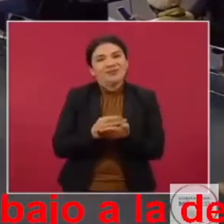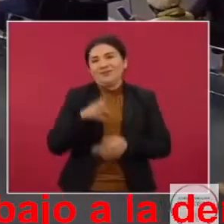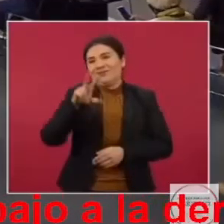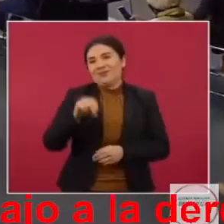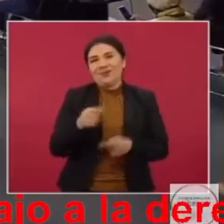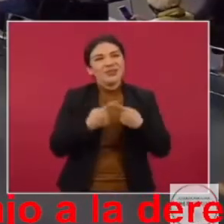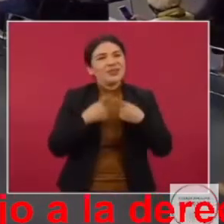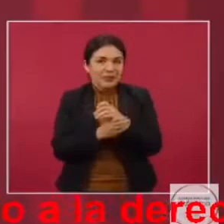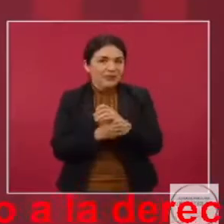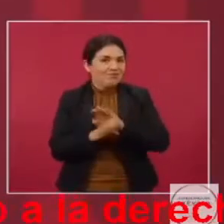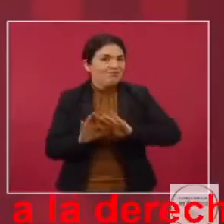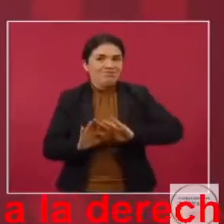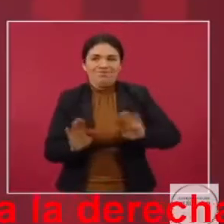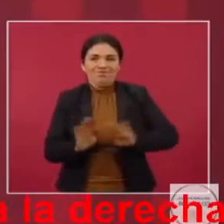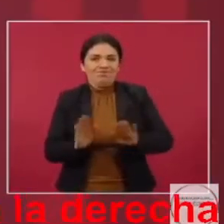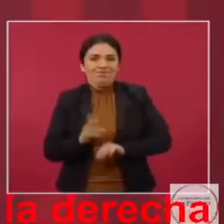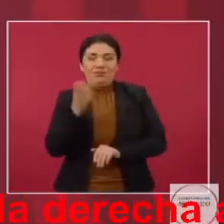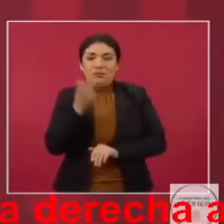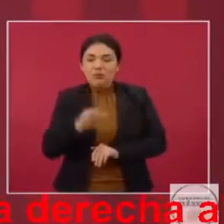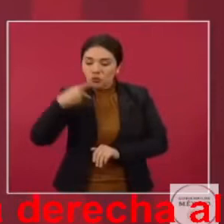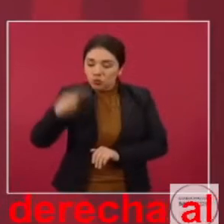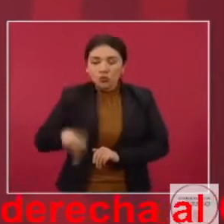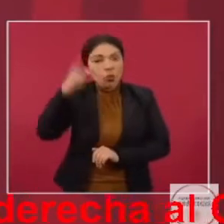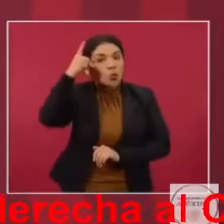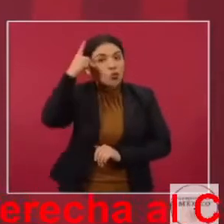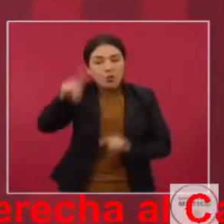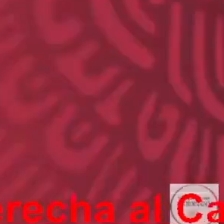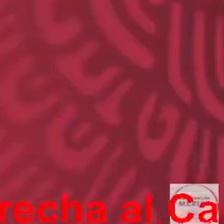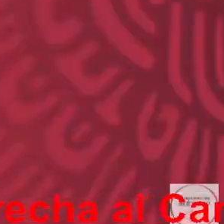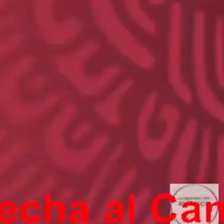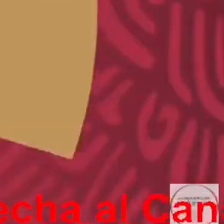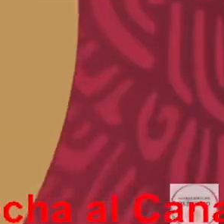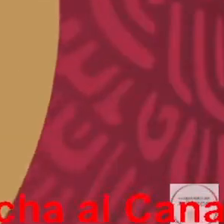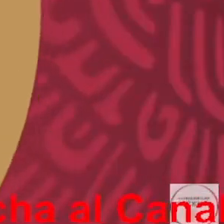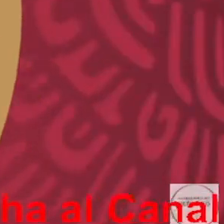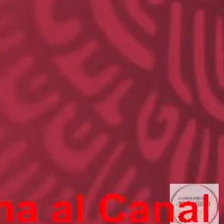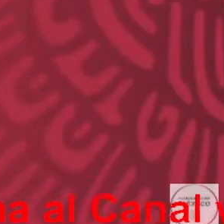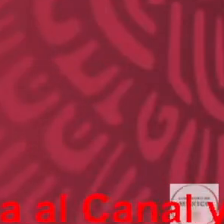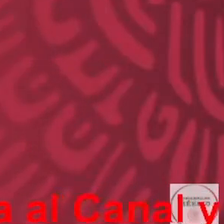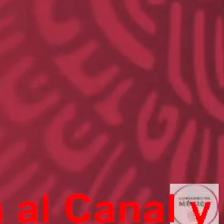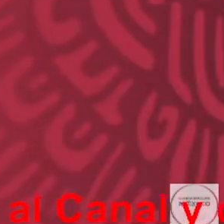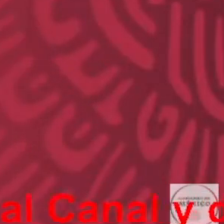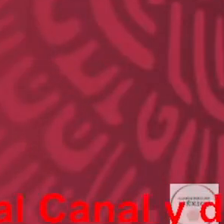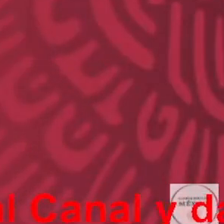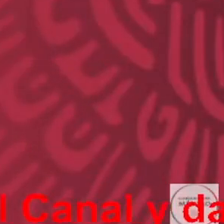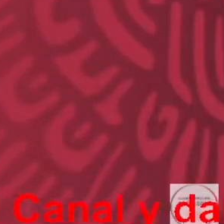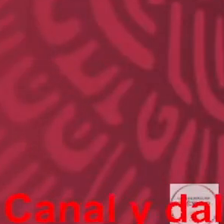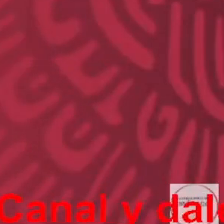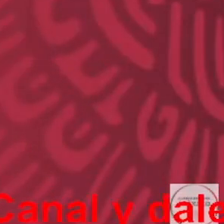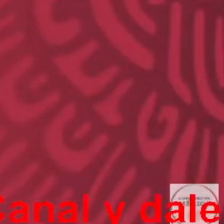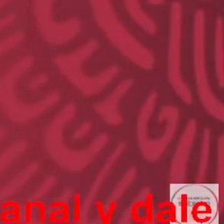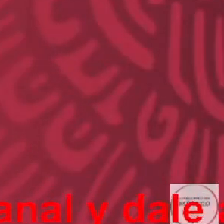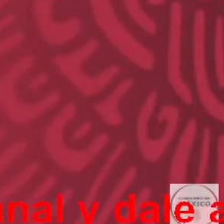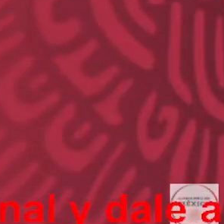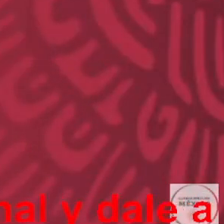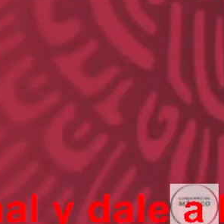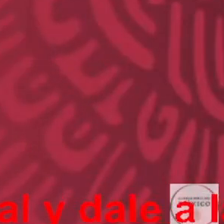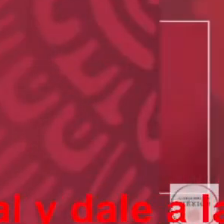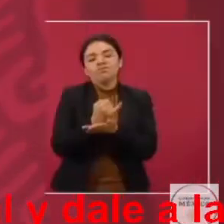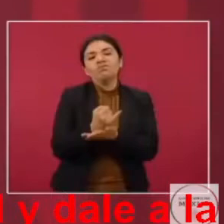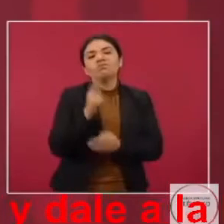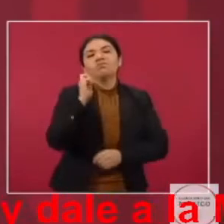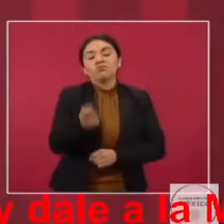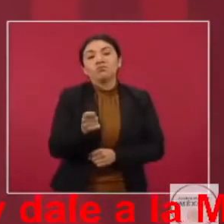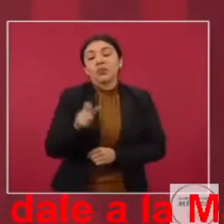mandatario mexicano declaró que el litio será solo explotado por la nación mexicana ya se decidió que